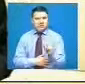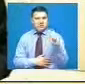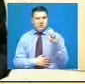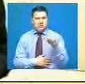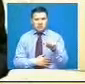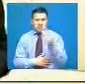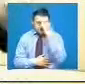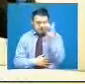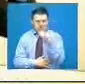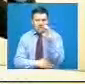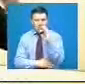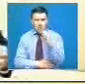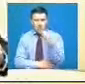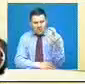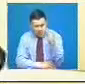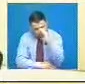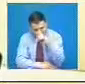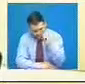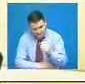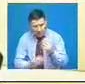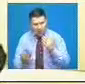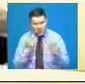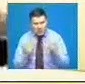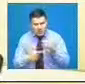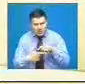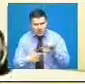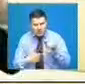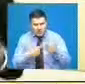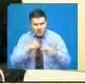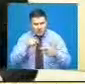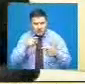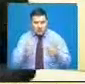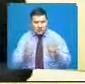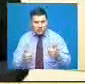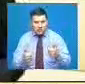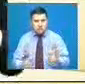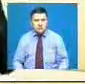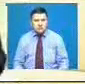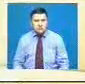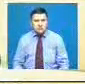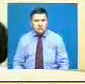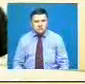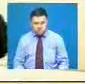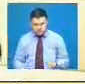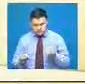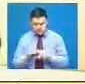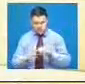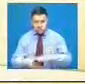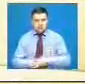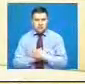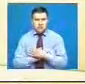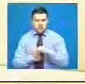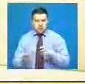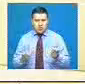necesitados. El país debe confiar en la autonomía, la independencia, el buen criterio del Banco de la República para controlar